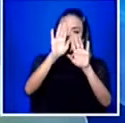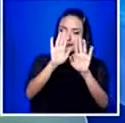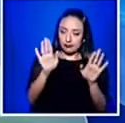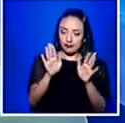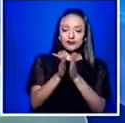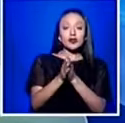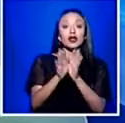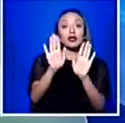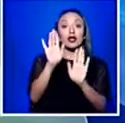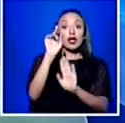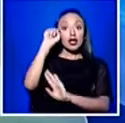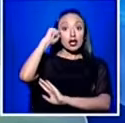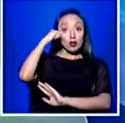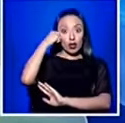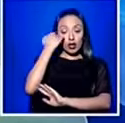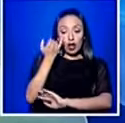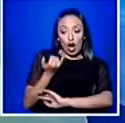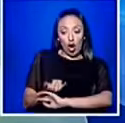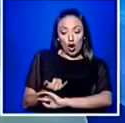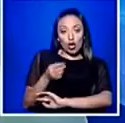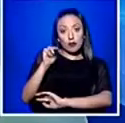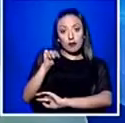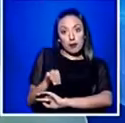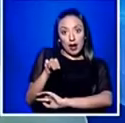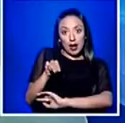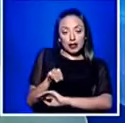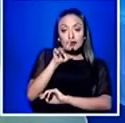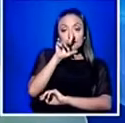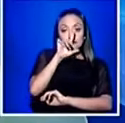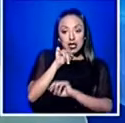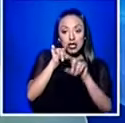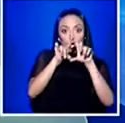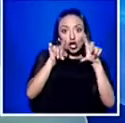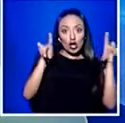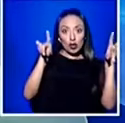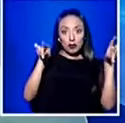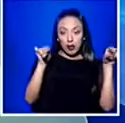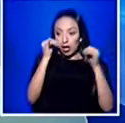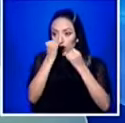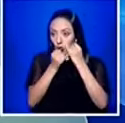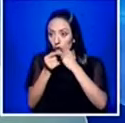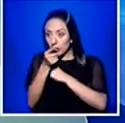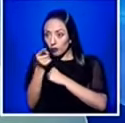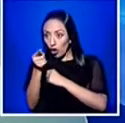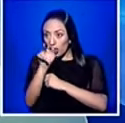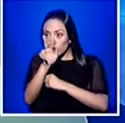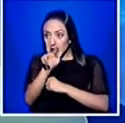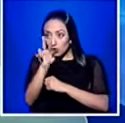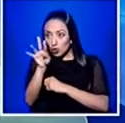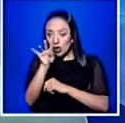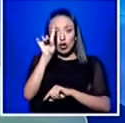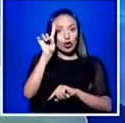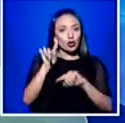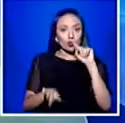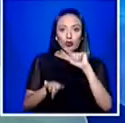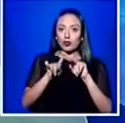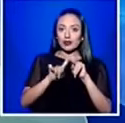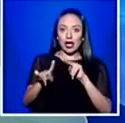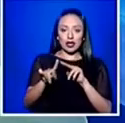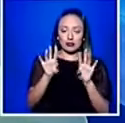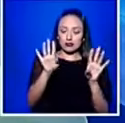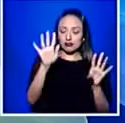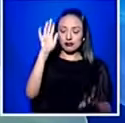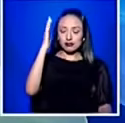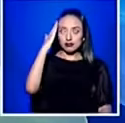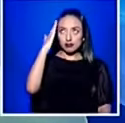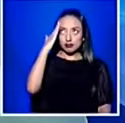Recuerden, por favor, que hoy martes el pico y placa se aplica para los autos cuyas placas terminan en los números 3 y 4. Por favor, que no se les vaya a